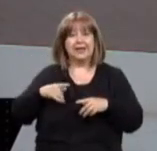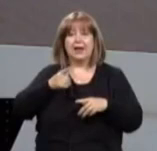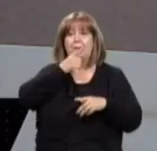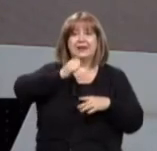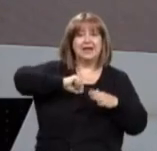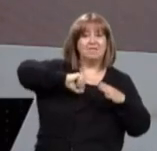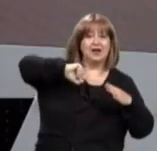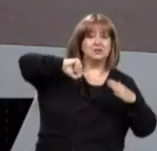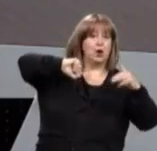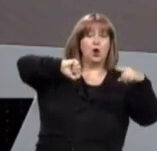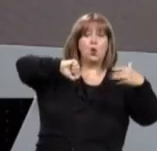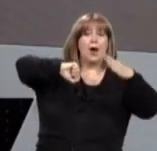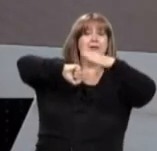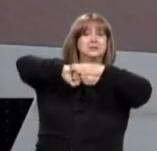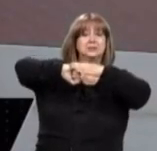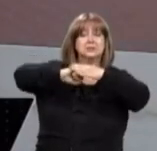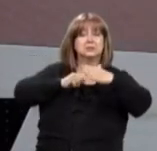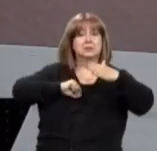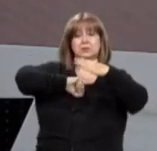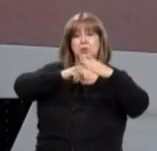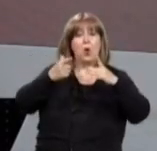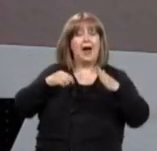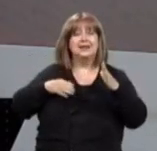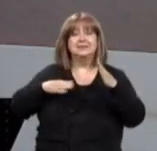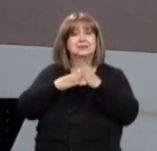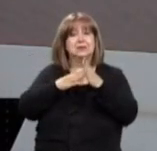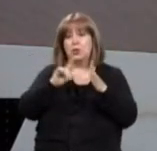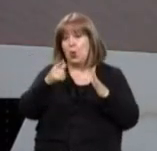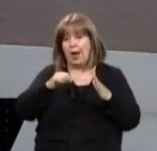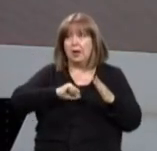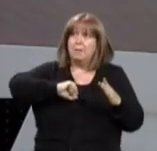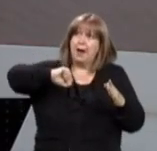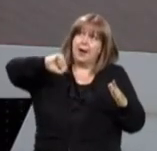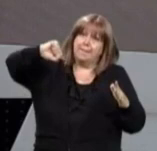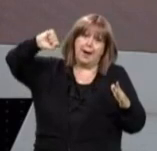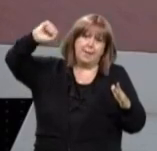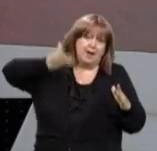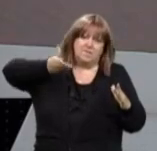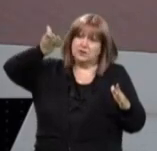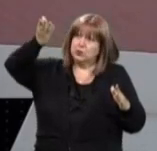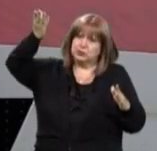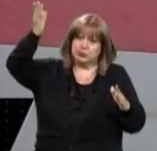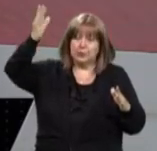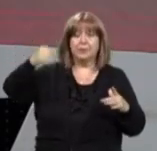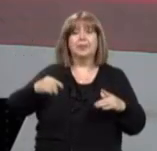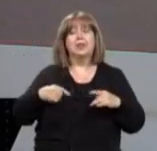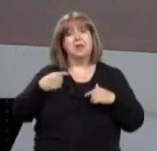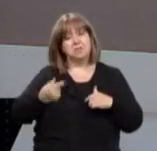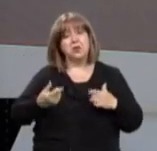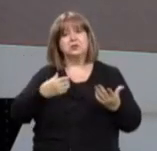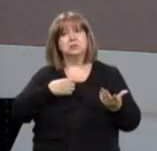esta situación. Si uno trata de interpretar del tiempo que estaba hablando Francisco, digamos, de su adultez para adelante. Claro. Bueno, no faltaron las